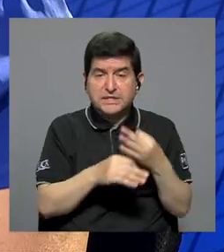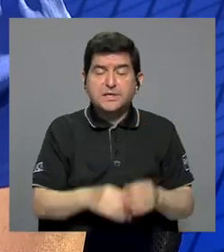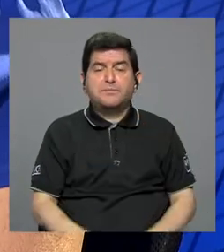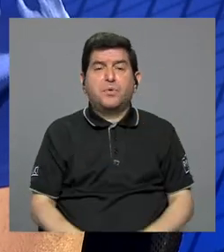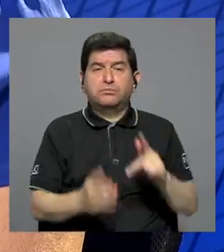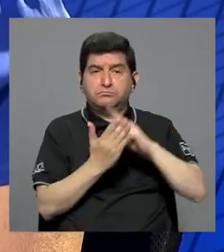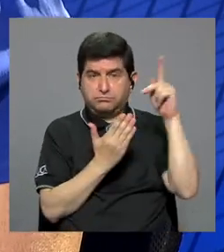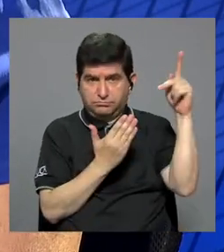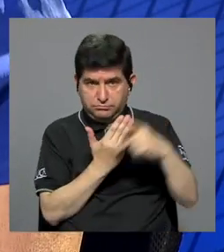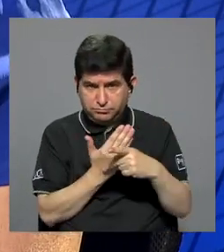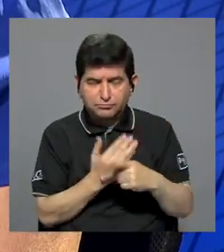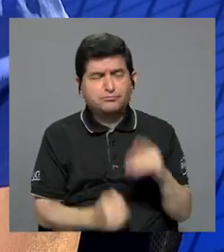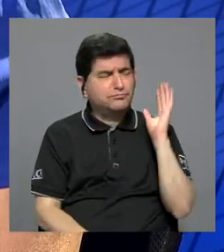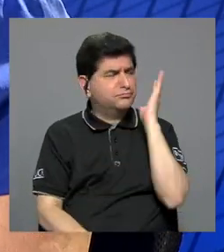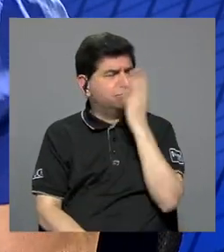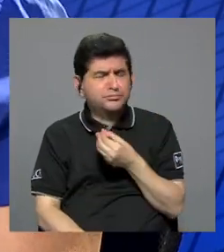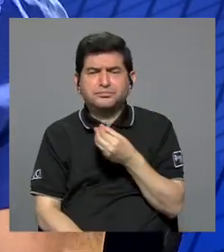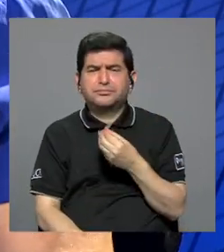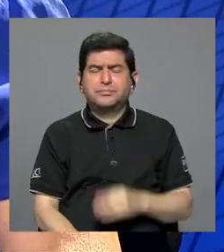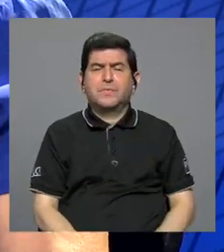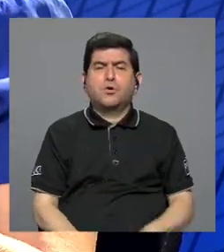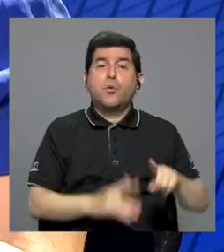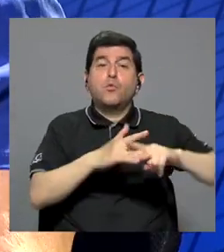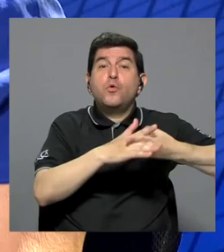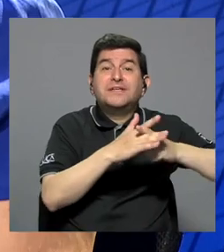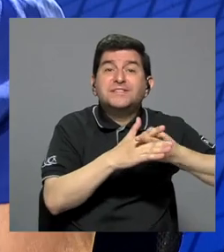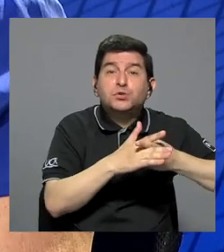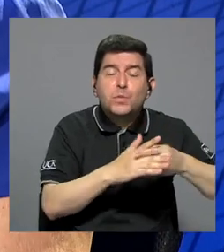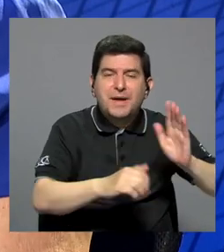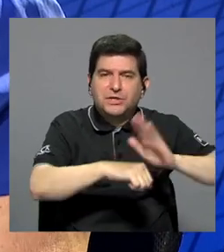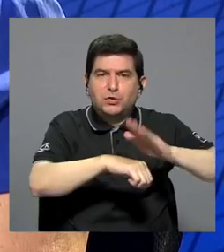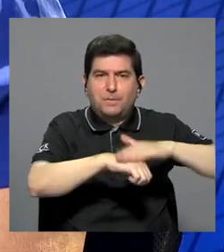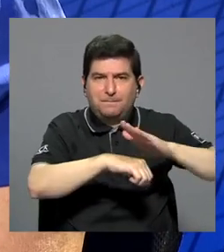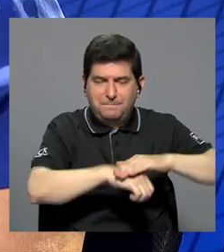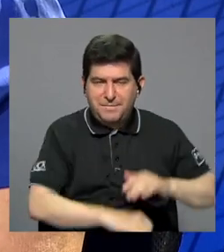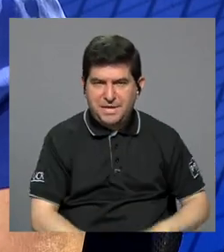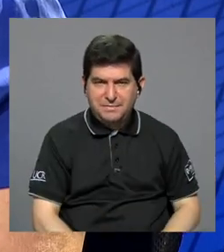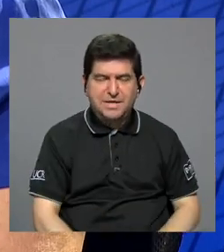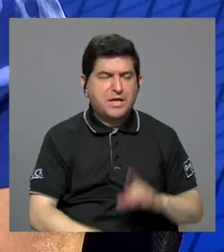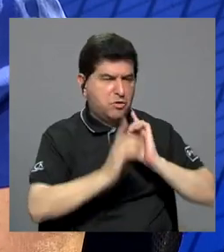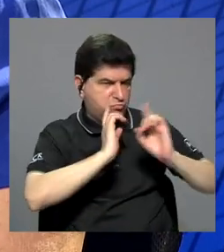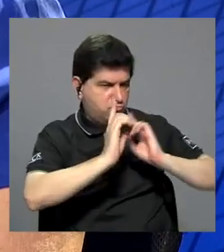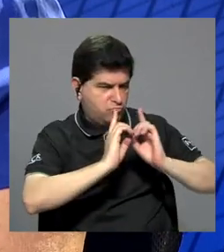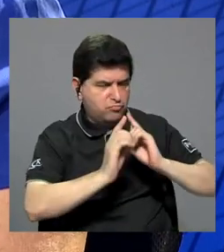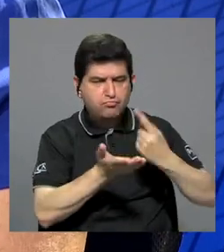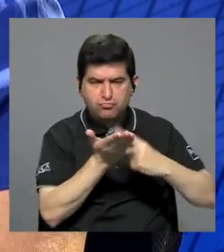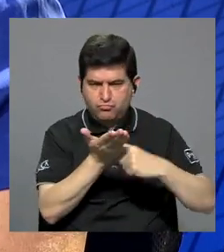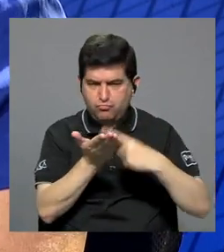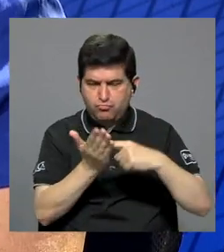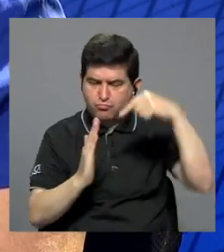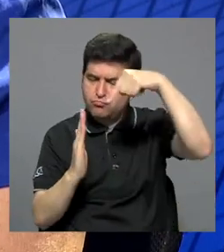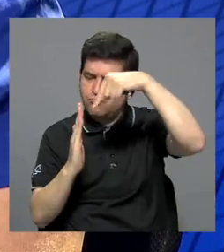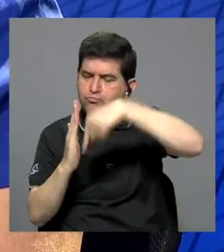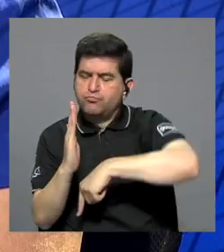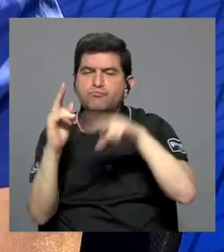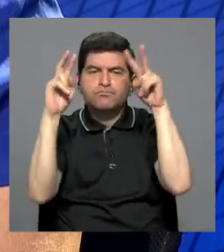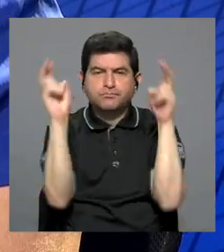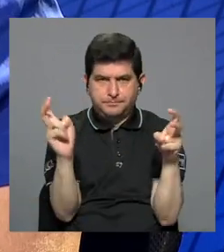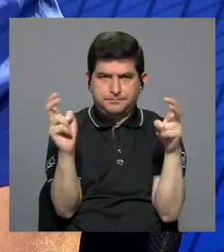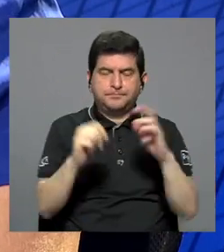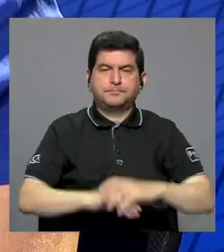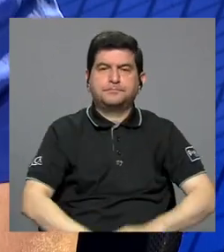son hermosísimas como instrumento para eso, para generar diálogos, discusiones, profundizar en